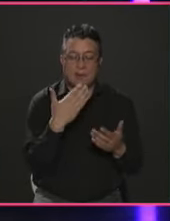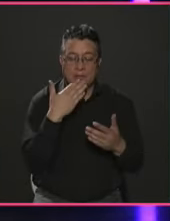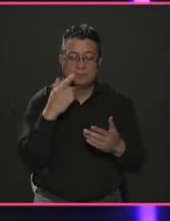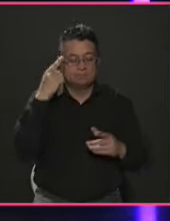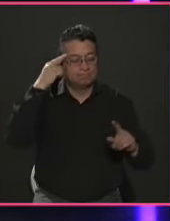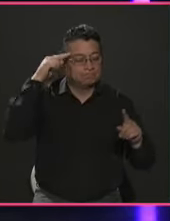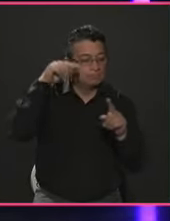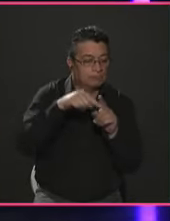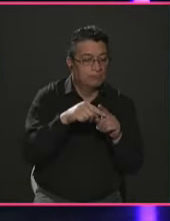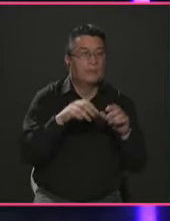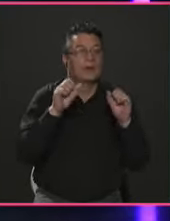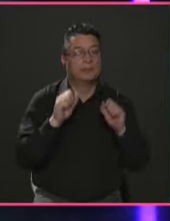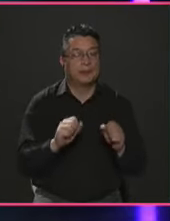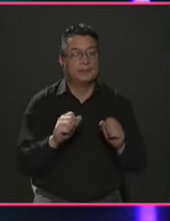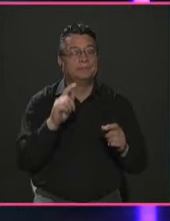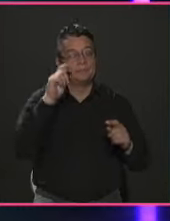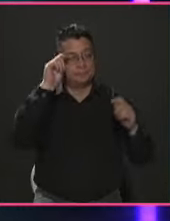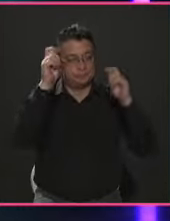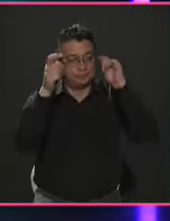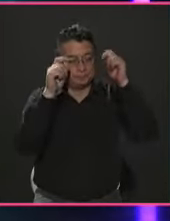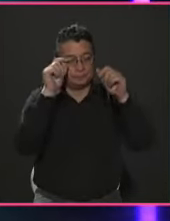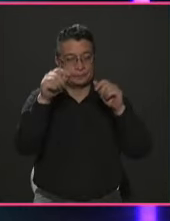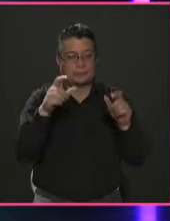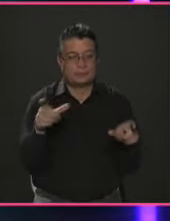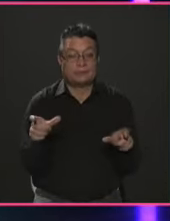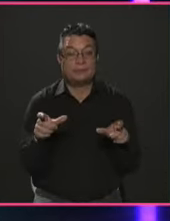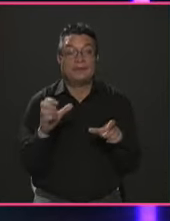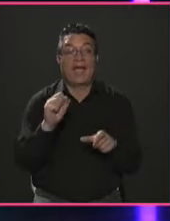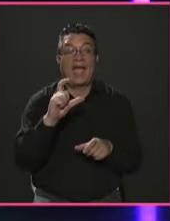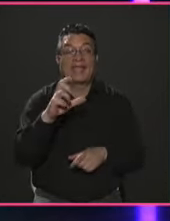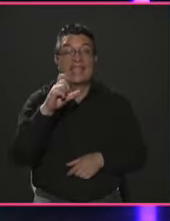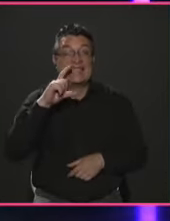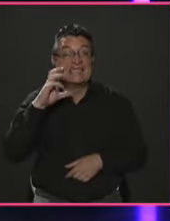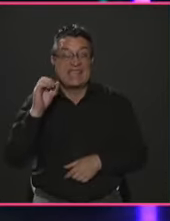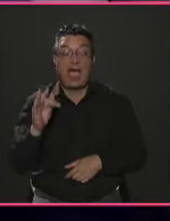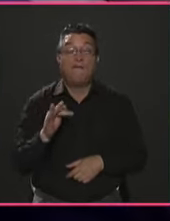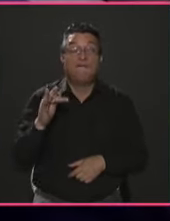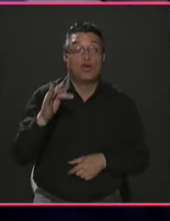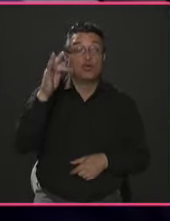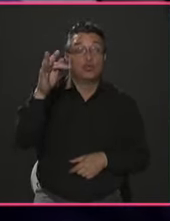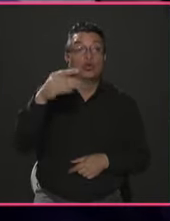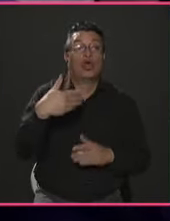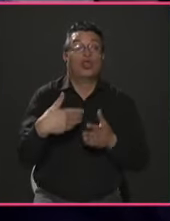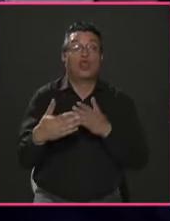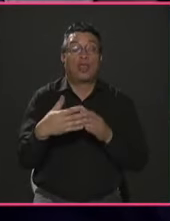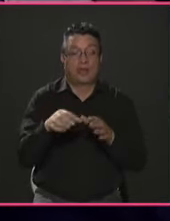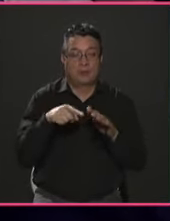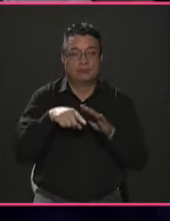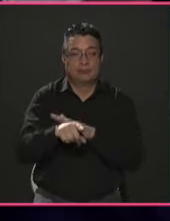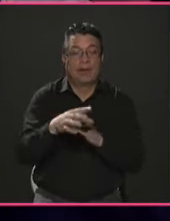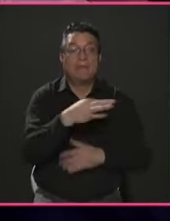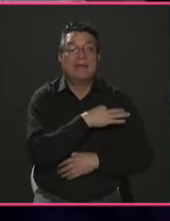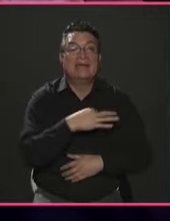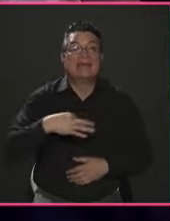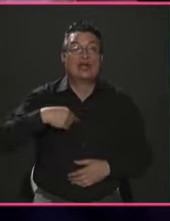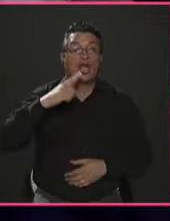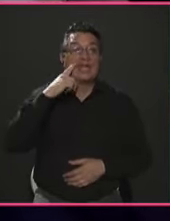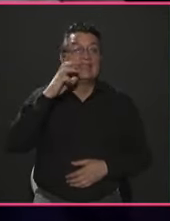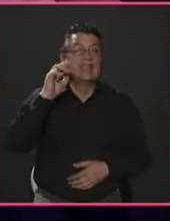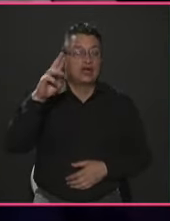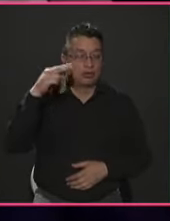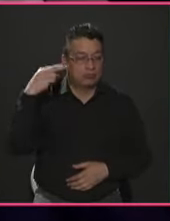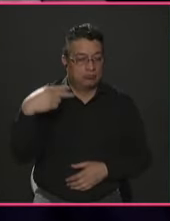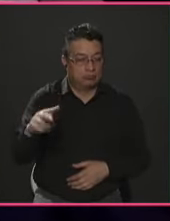justamente crear una agencia de futuro radicada en el Ministerio del interior Esa es la propuesta del